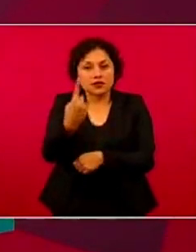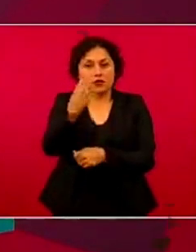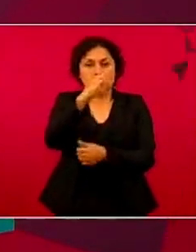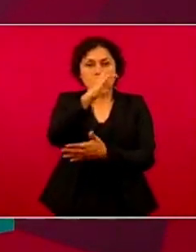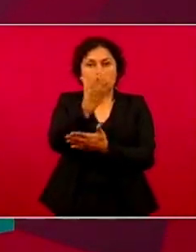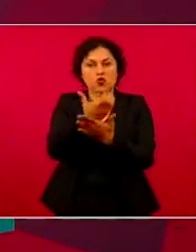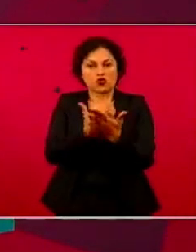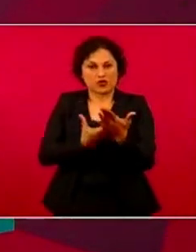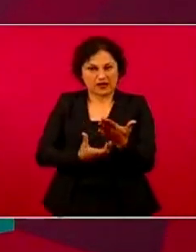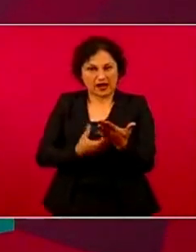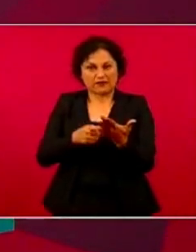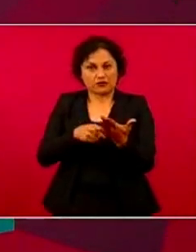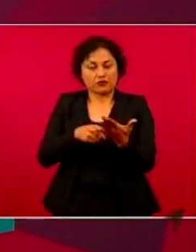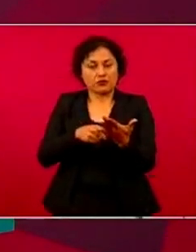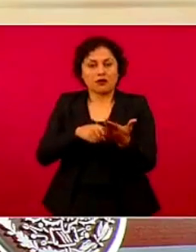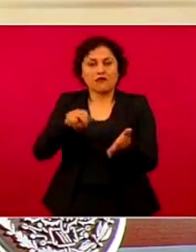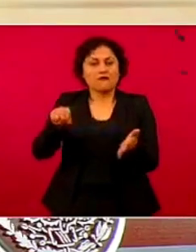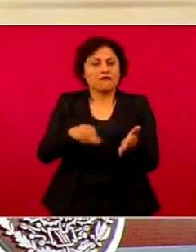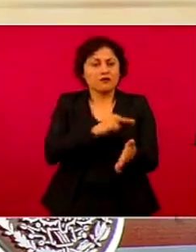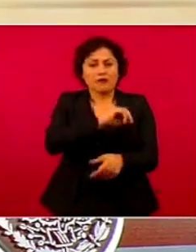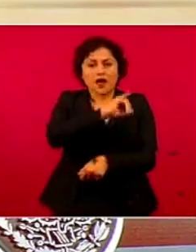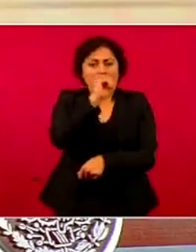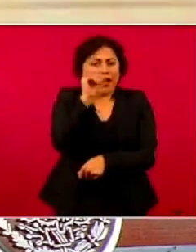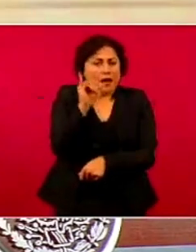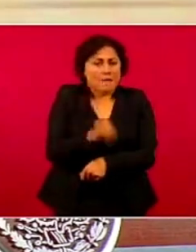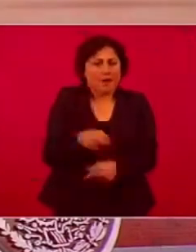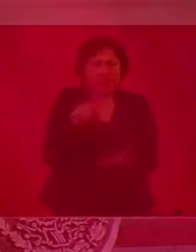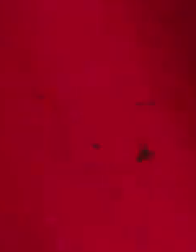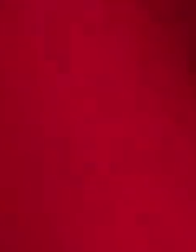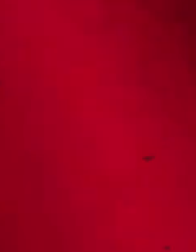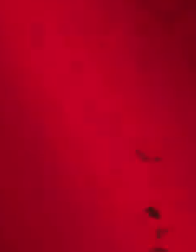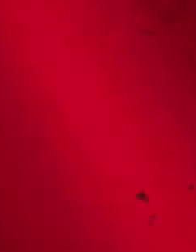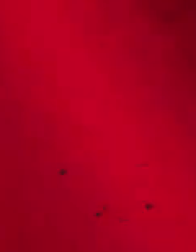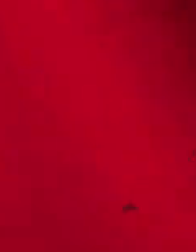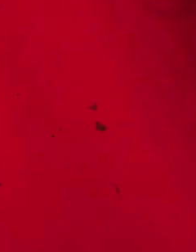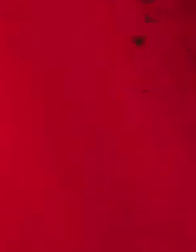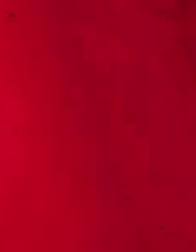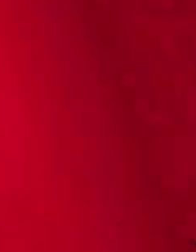nunca fue firmado y que no existió jamás.